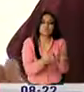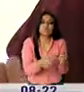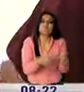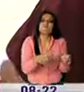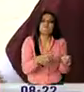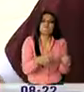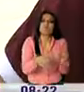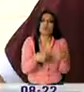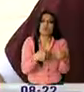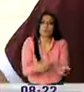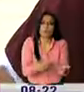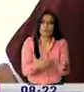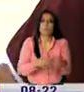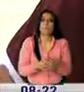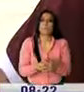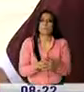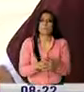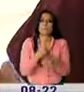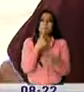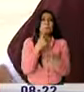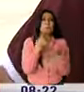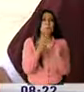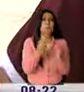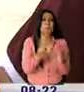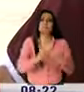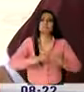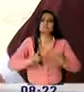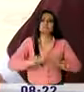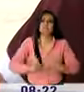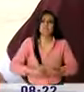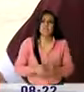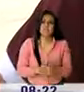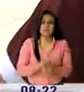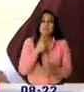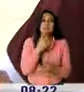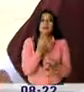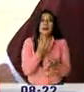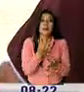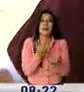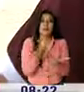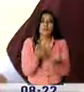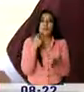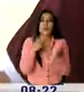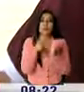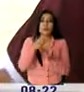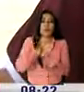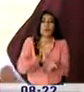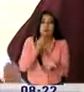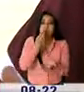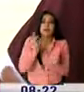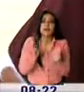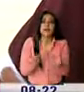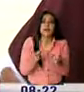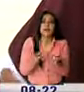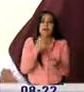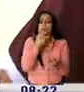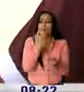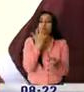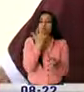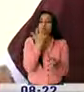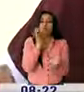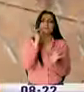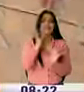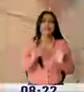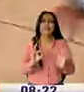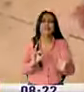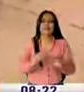totalmente sale con otro sabor diferente, el sabor que si usted se come un cangrejo, se chupa los dedos. Y sin